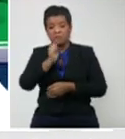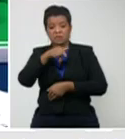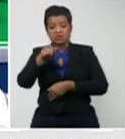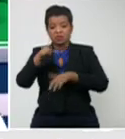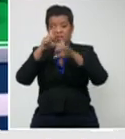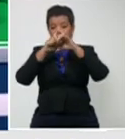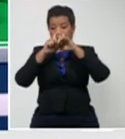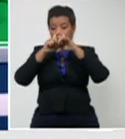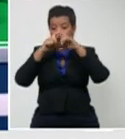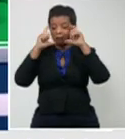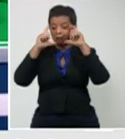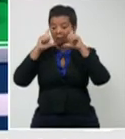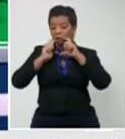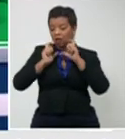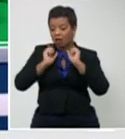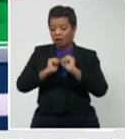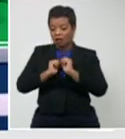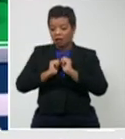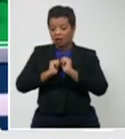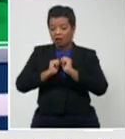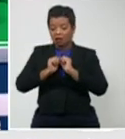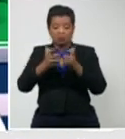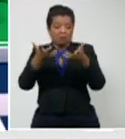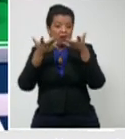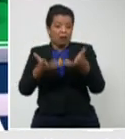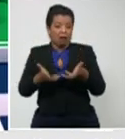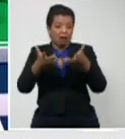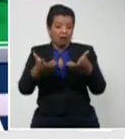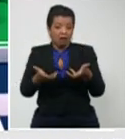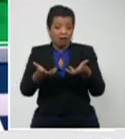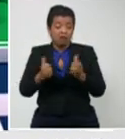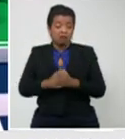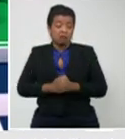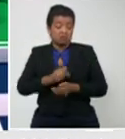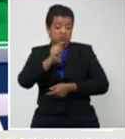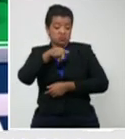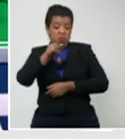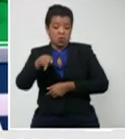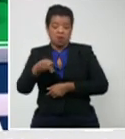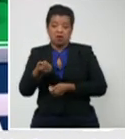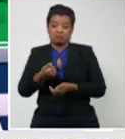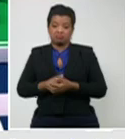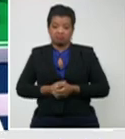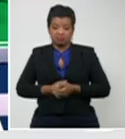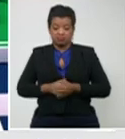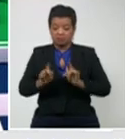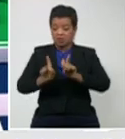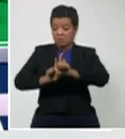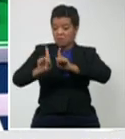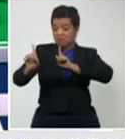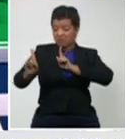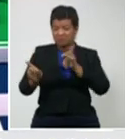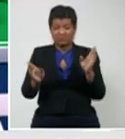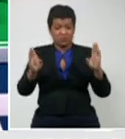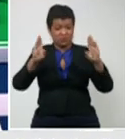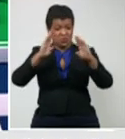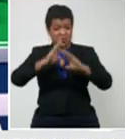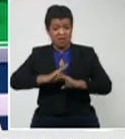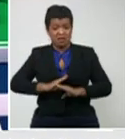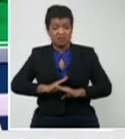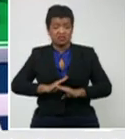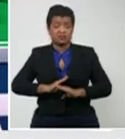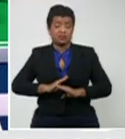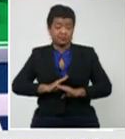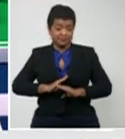arriba del otro, con o sin nasobuco, y creo que ahí queda claro que si hay medida que